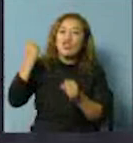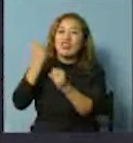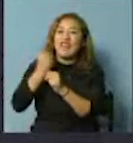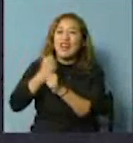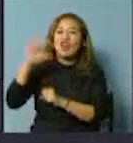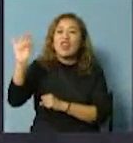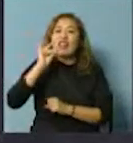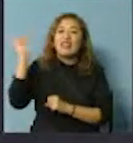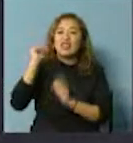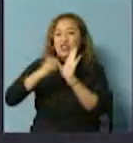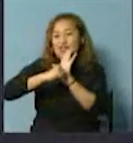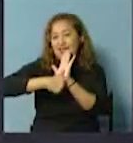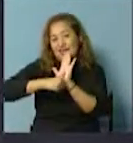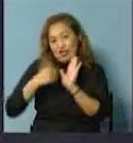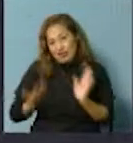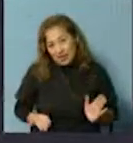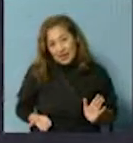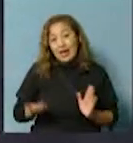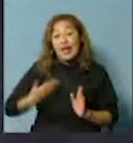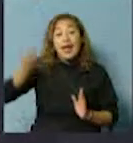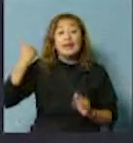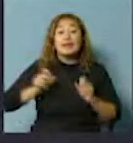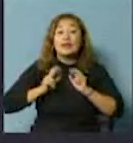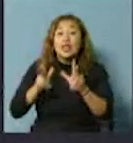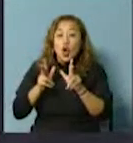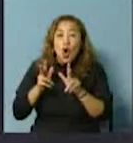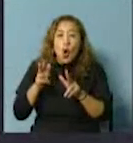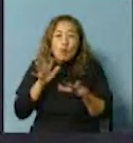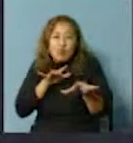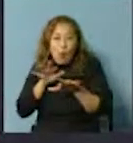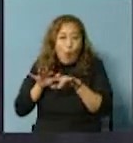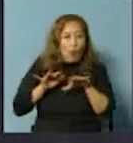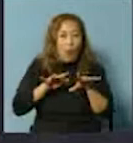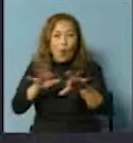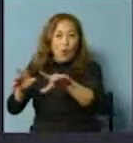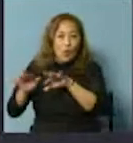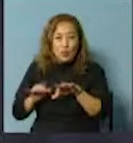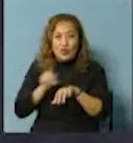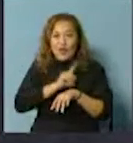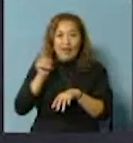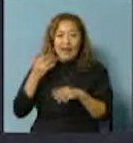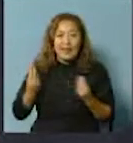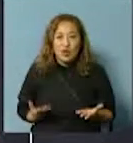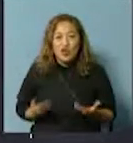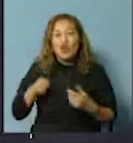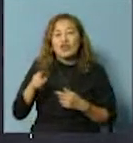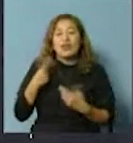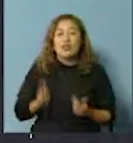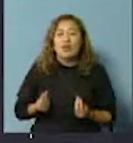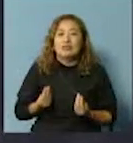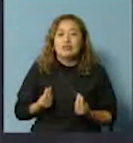director del registro se vele el día de ayer que hizo ruido dentro de este contexto hizo ruido